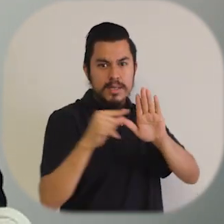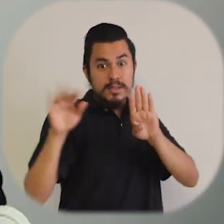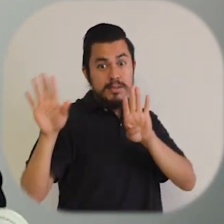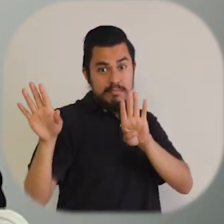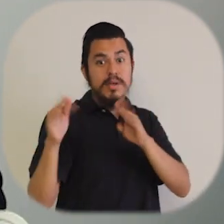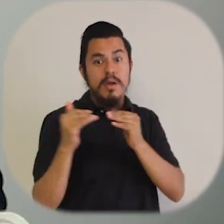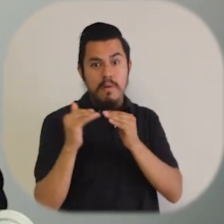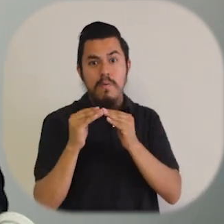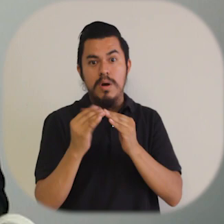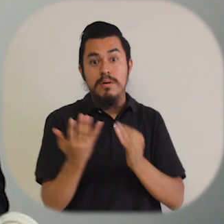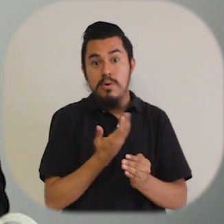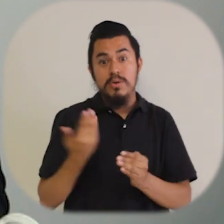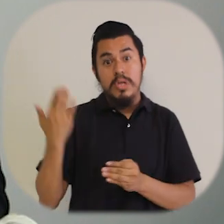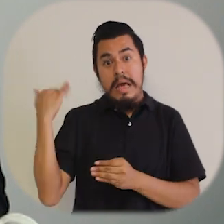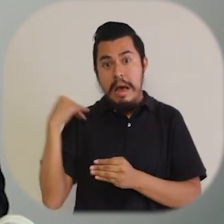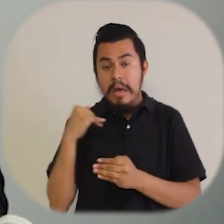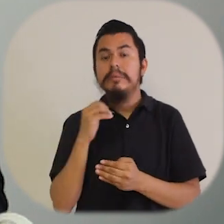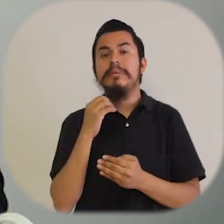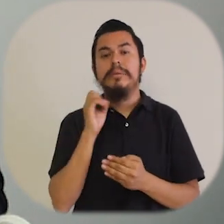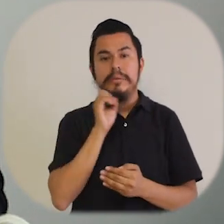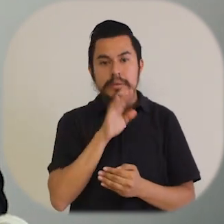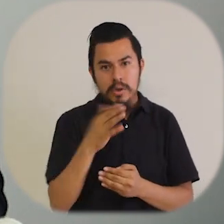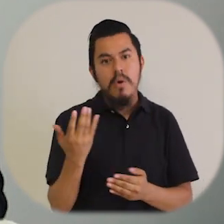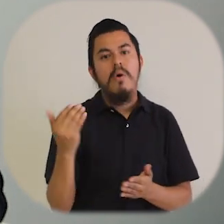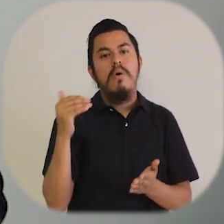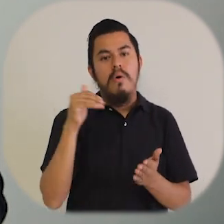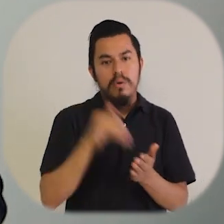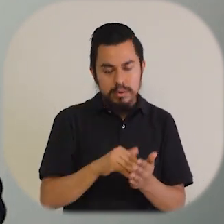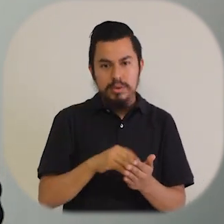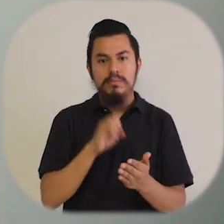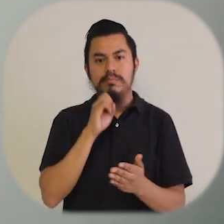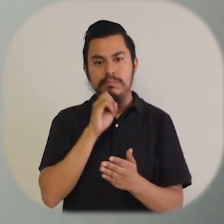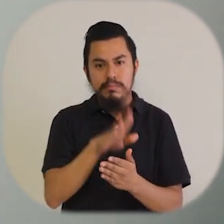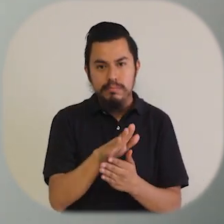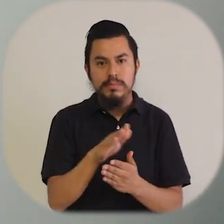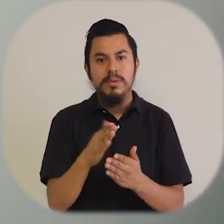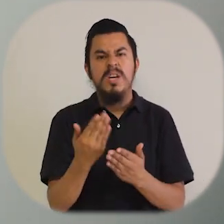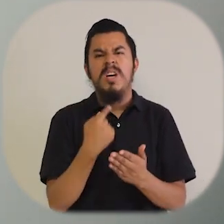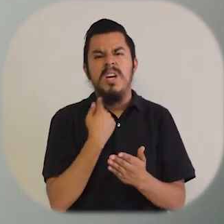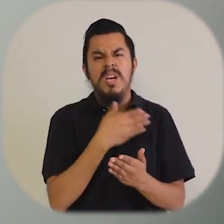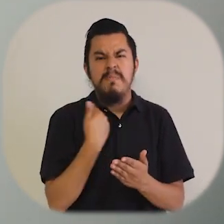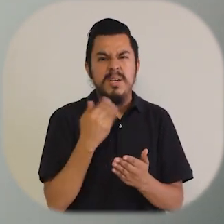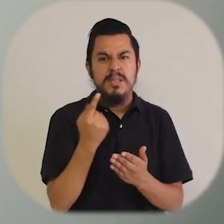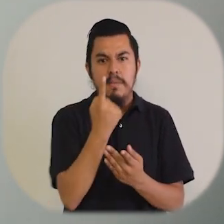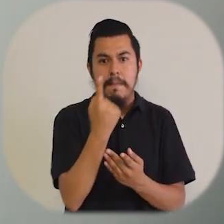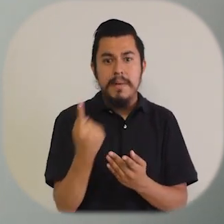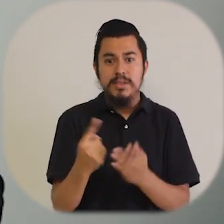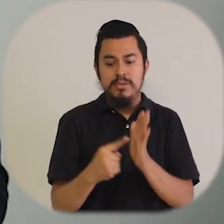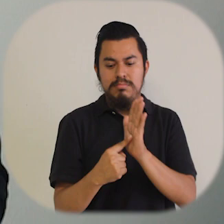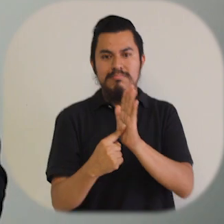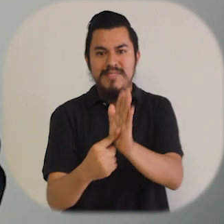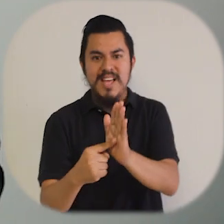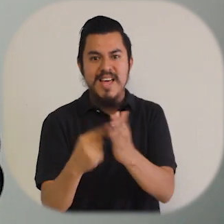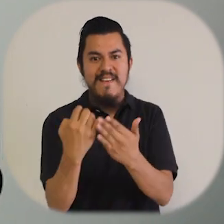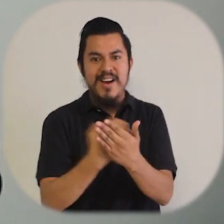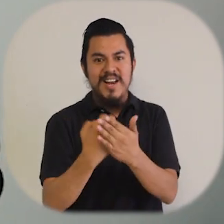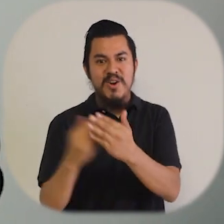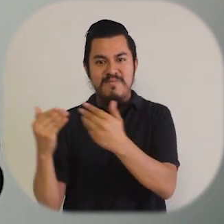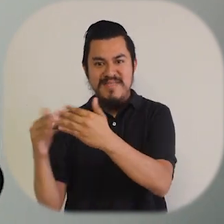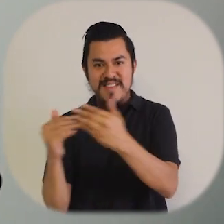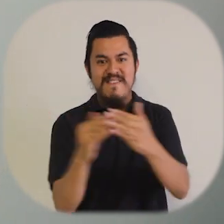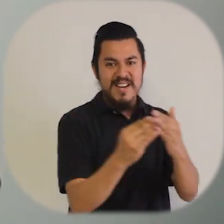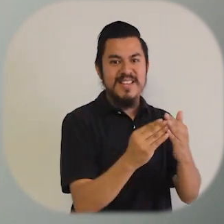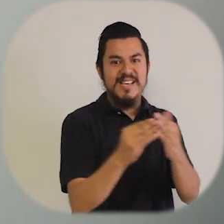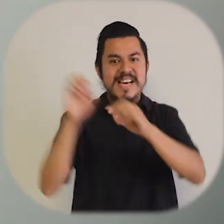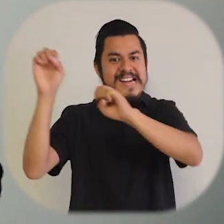anteriormente, también ahora digo, que si alguien os predica diferente evangelio del que os hemos predicado, sea anatema. Si se predica otro